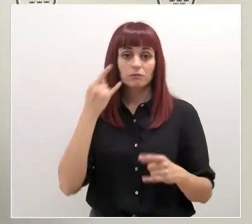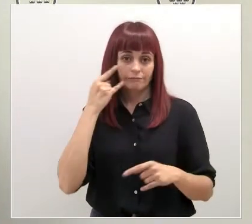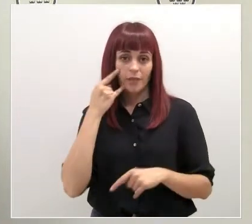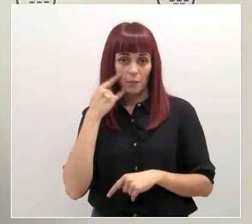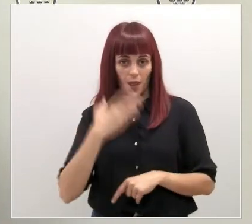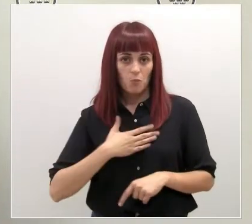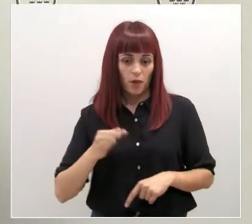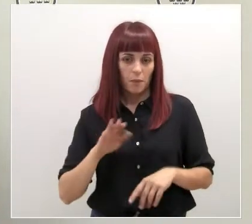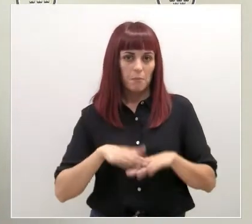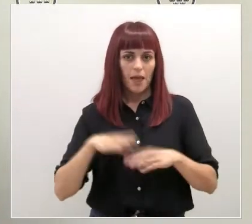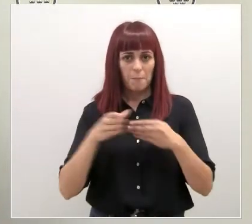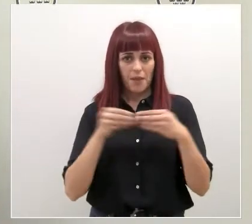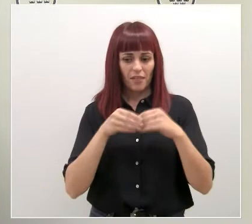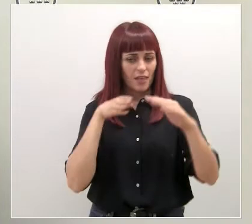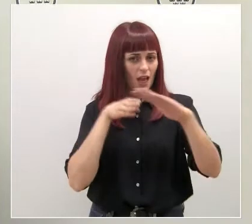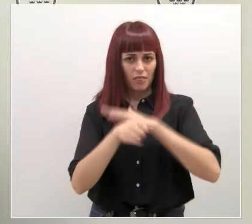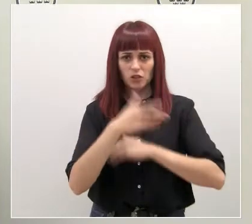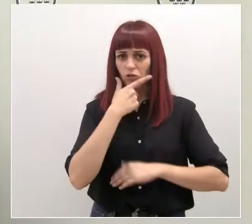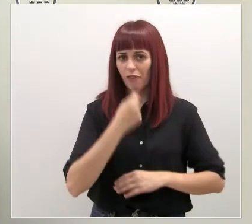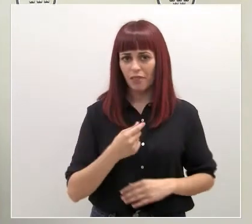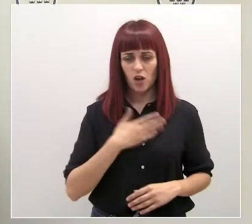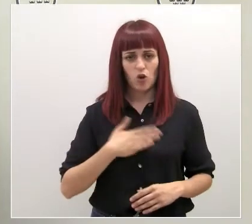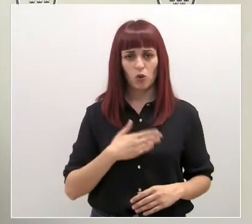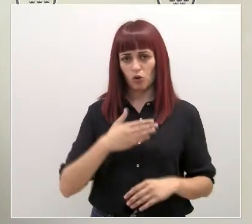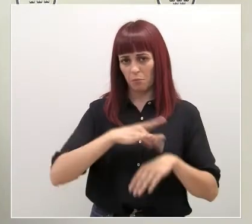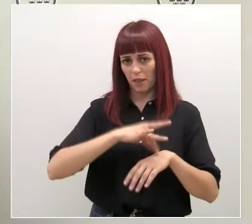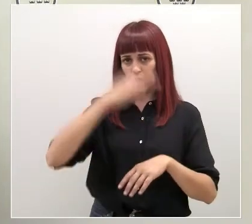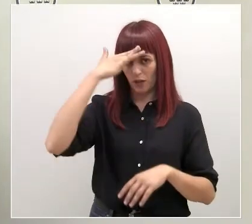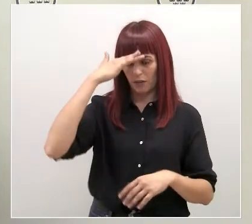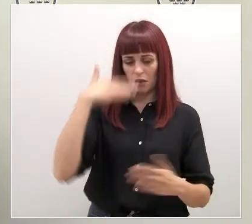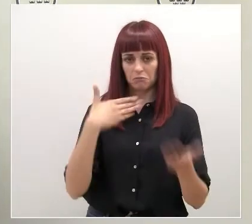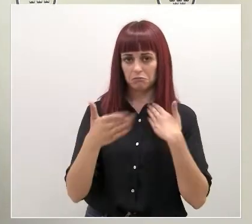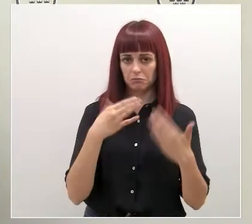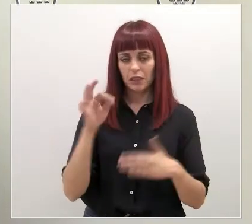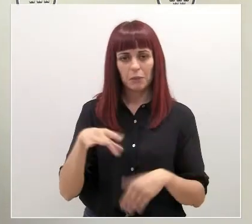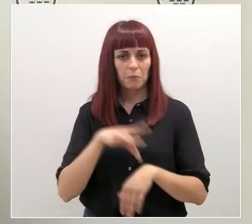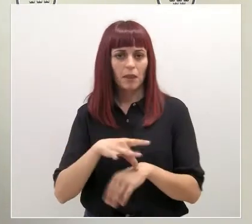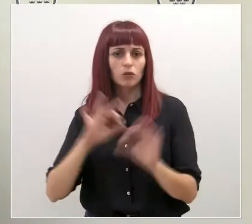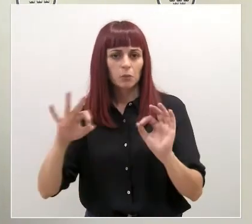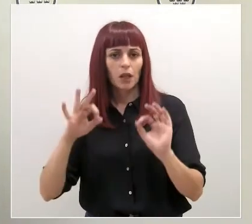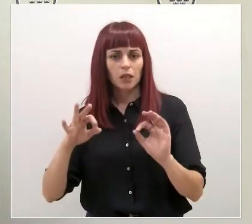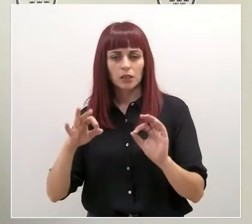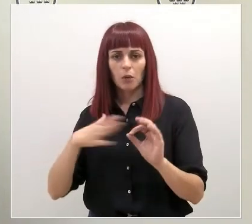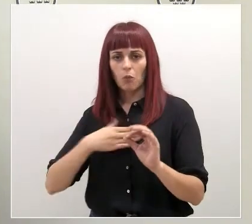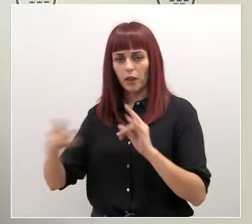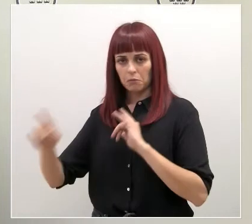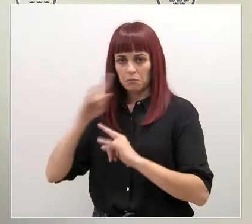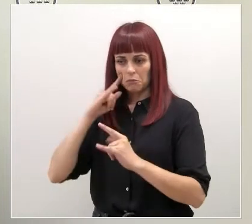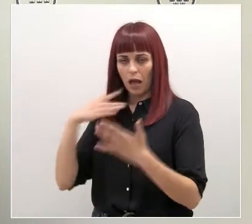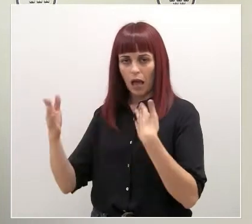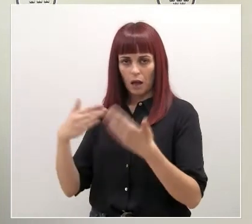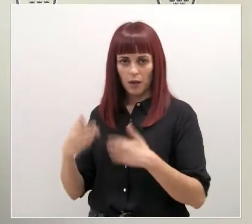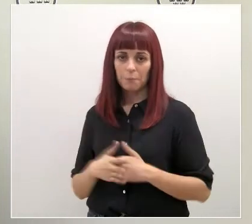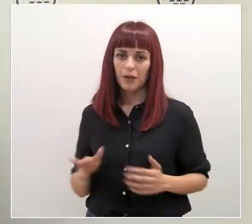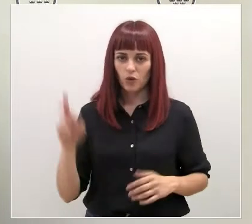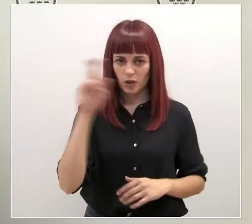facilita también a los pacientes un acceso fácil y cómodo con su médico de familia e incluso con sus médicos especialistas en cualquier caso, pero reitero